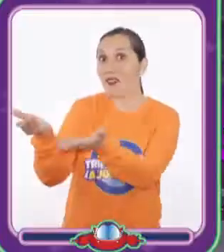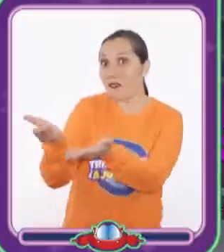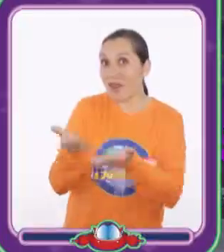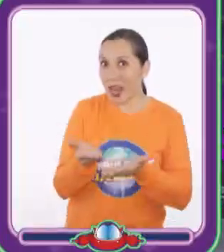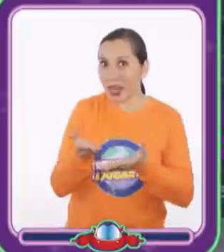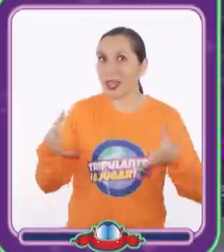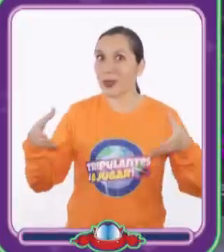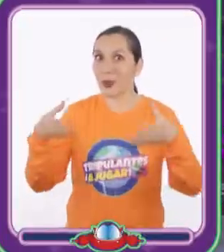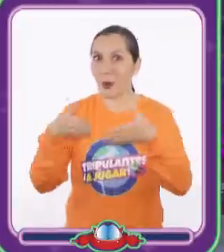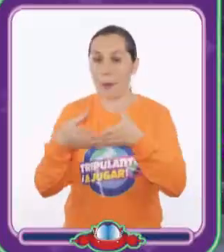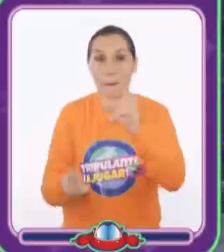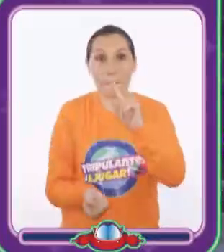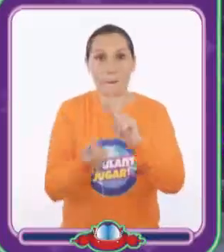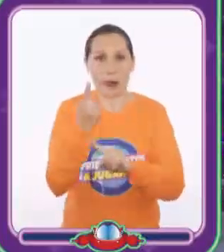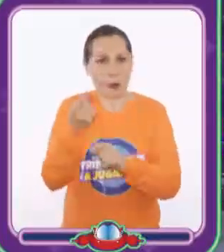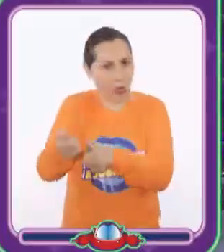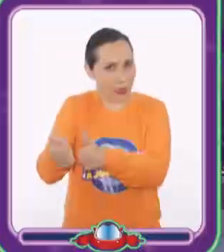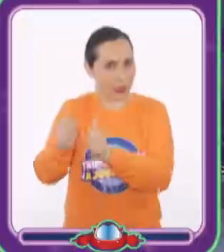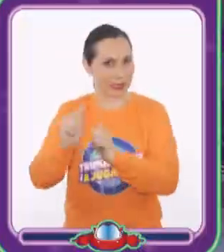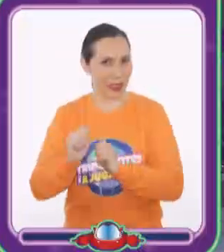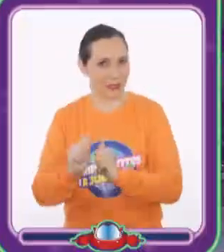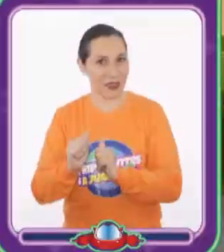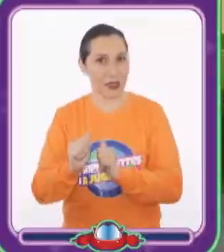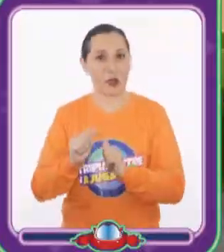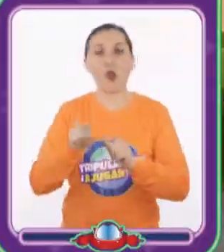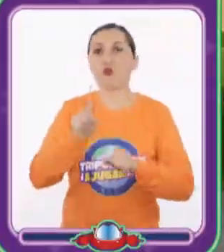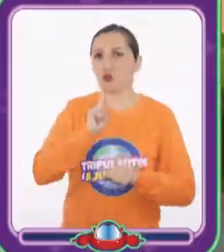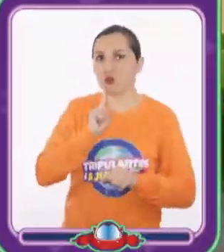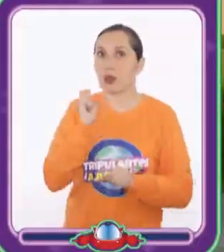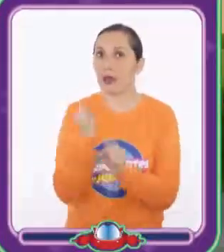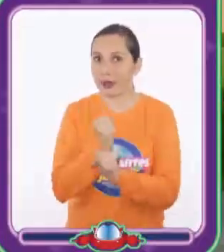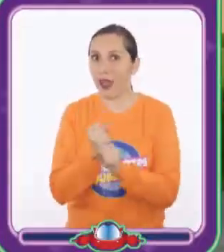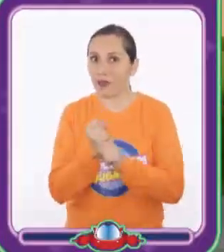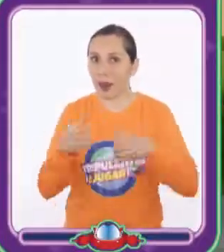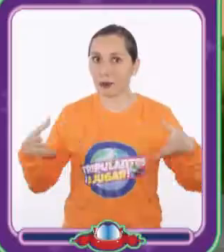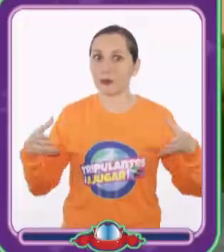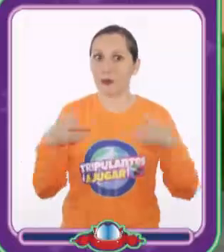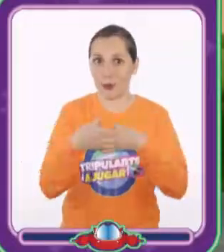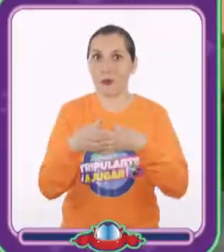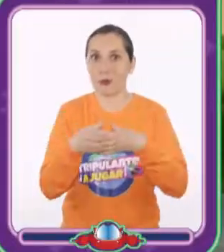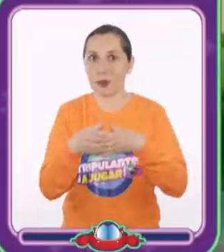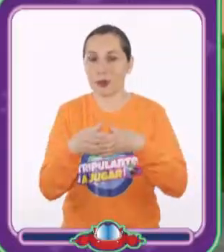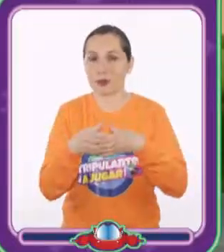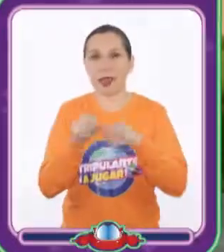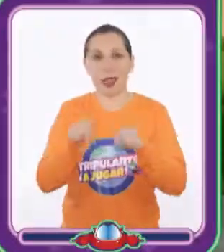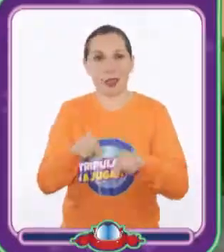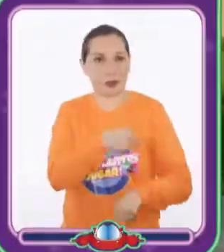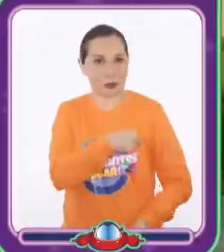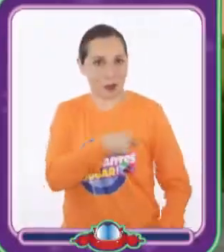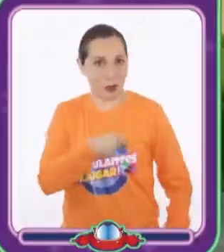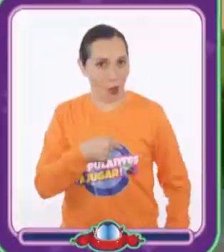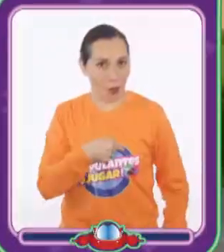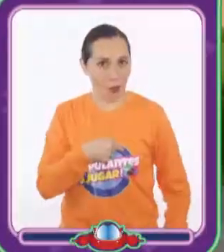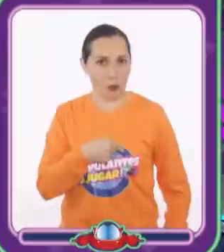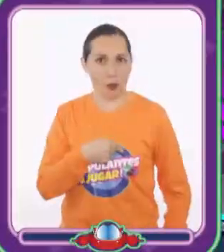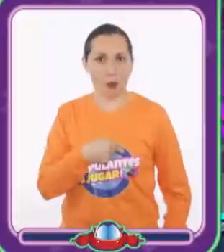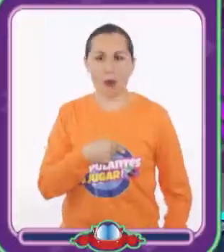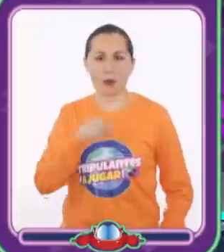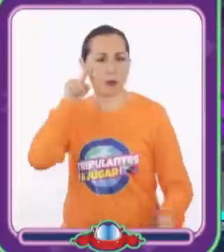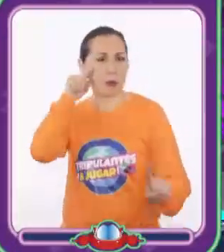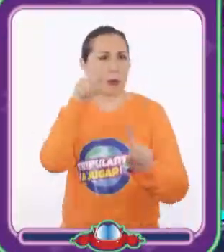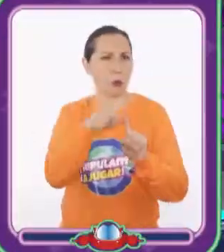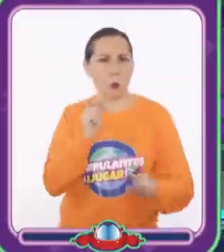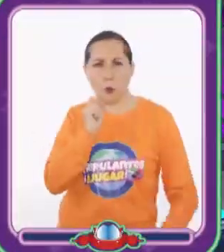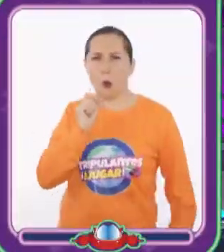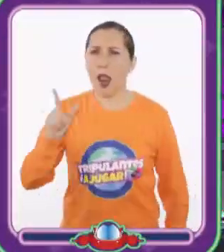Bienvenida, tripulación, al primer desafío. Aquí tendrán que trabajar en equipo. Esto se llama... ¿Cuál